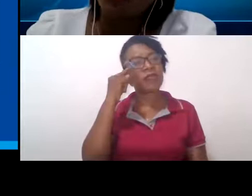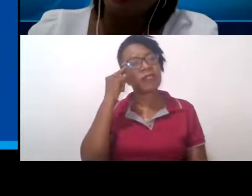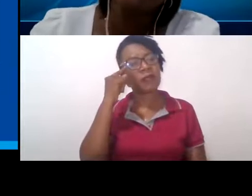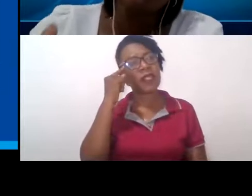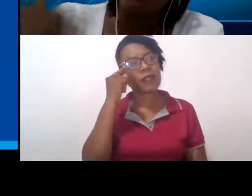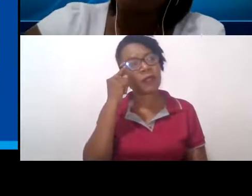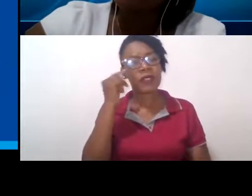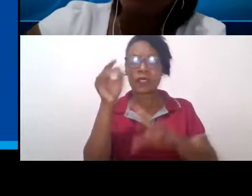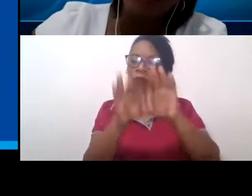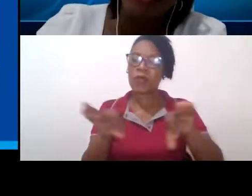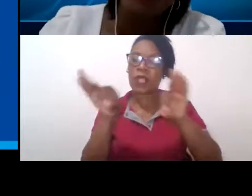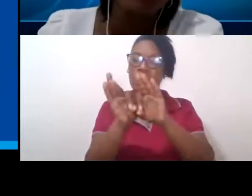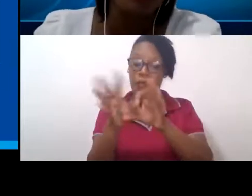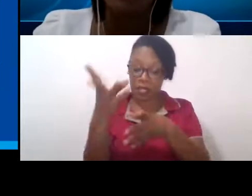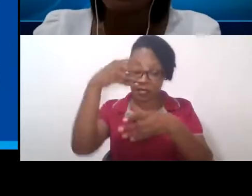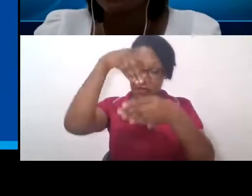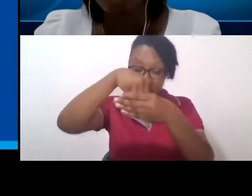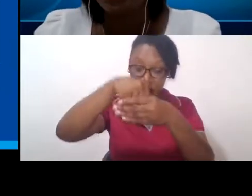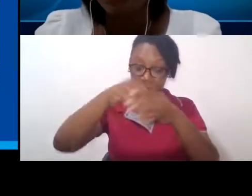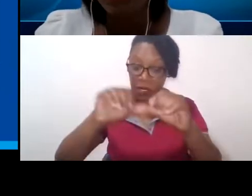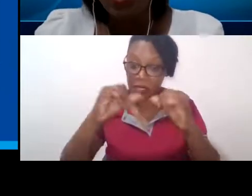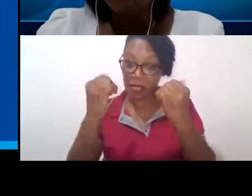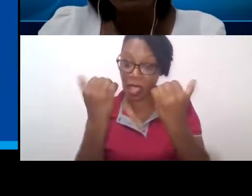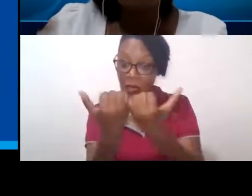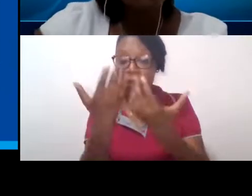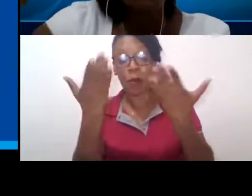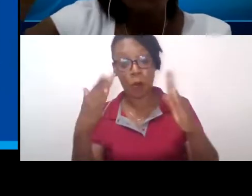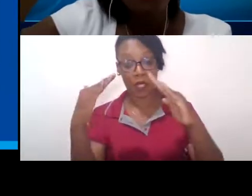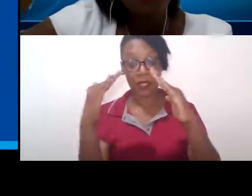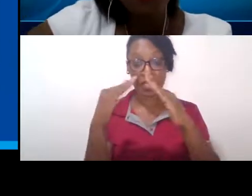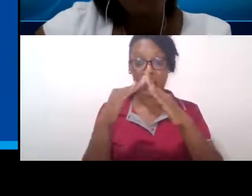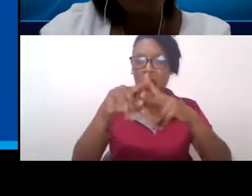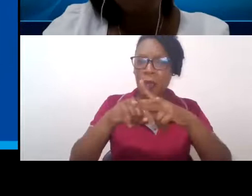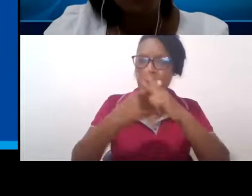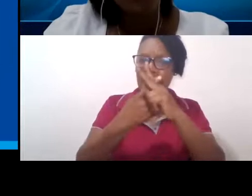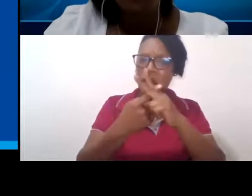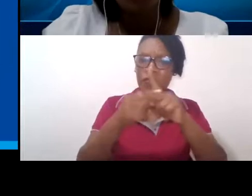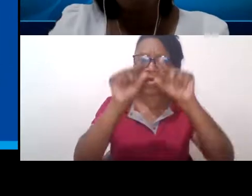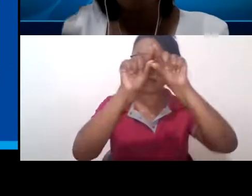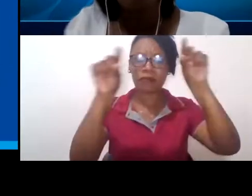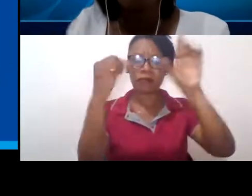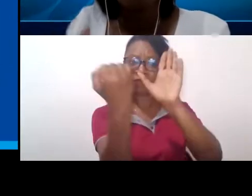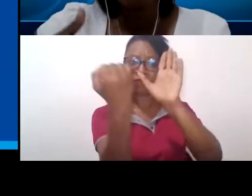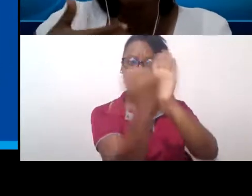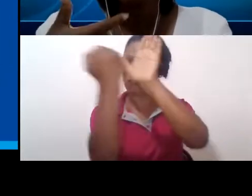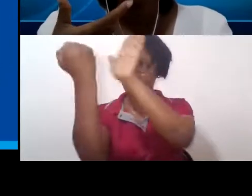de los hogares, y podemos hablar de las comunidades también, empezamos a ponerle etiquetas a las personas